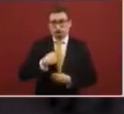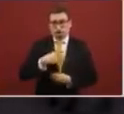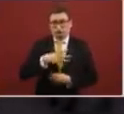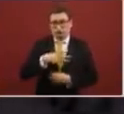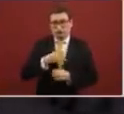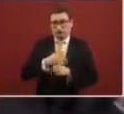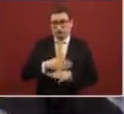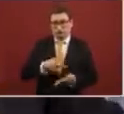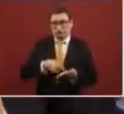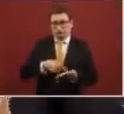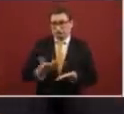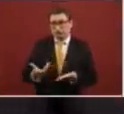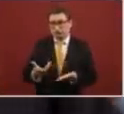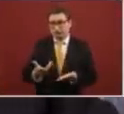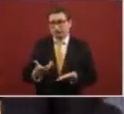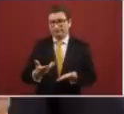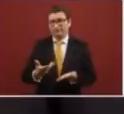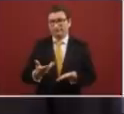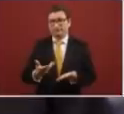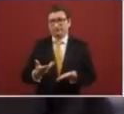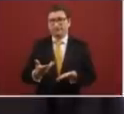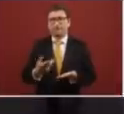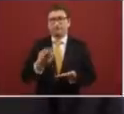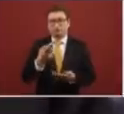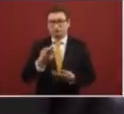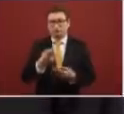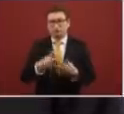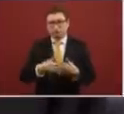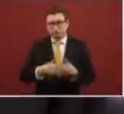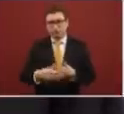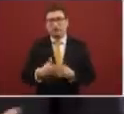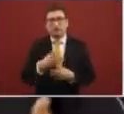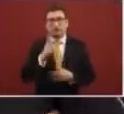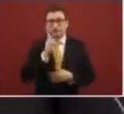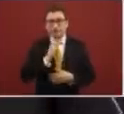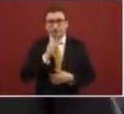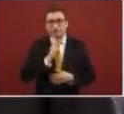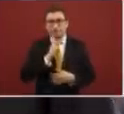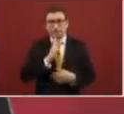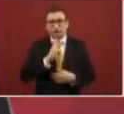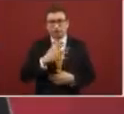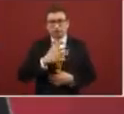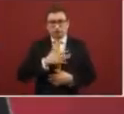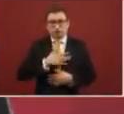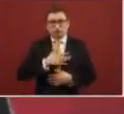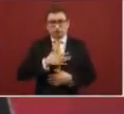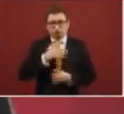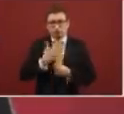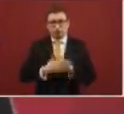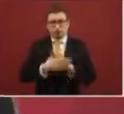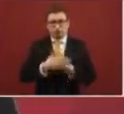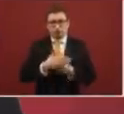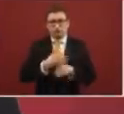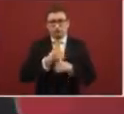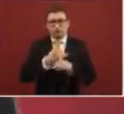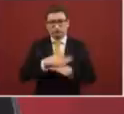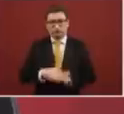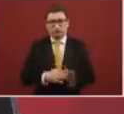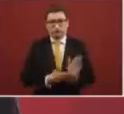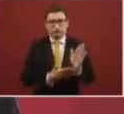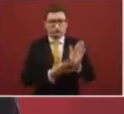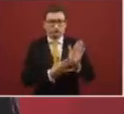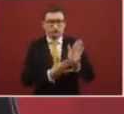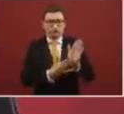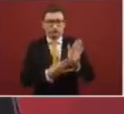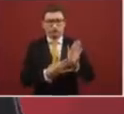¿sí? Entonces vamos a que yo presente mi informe